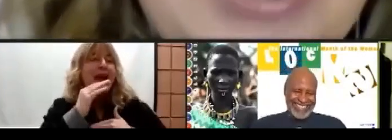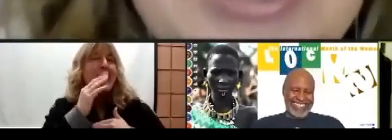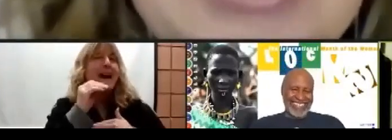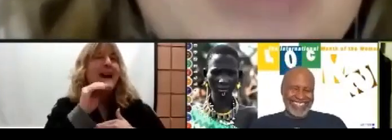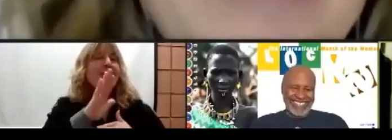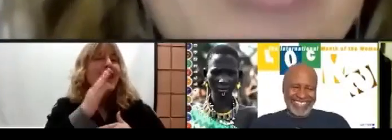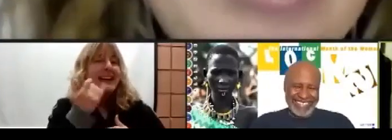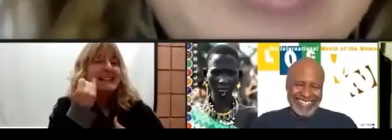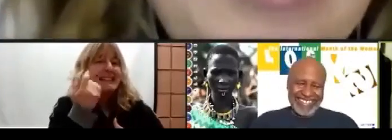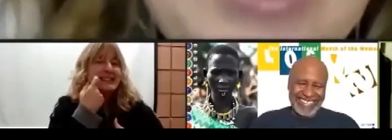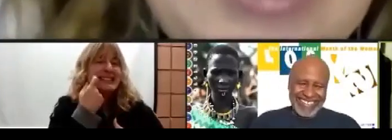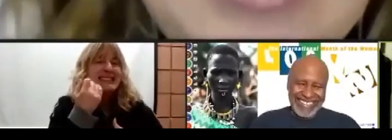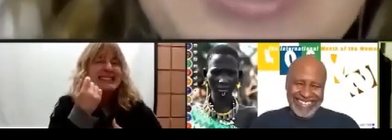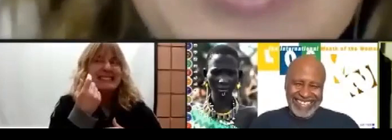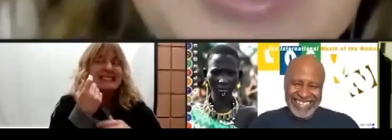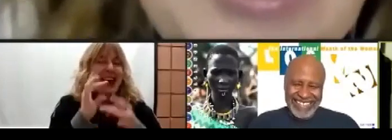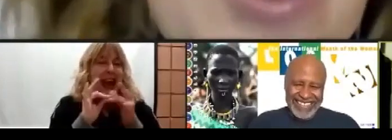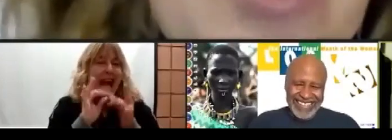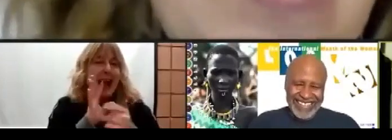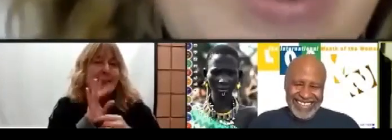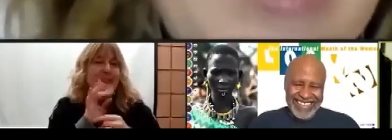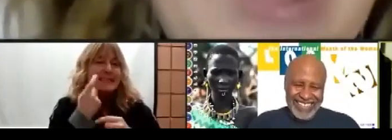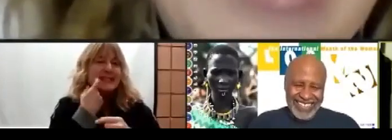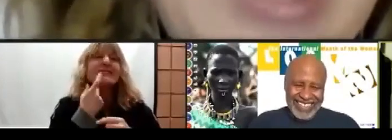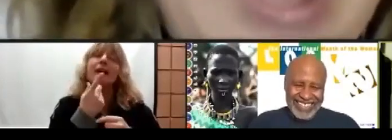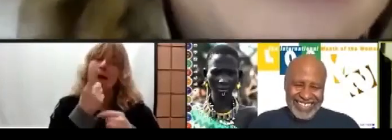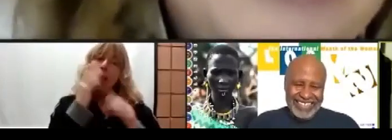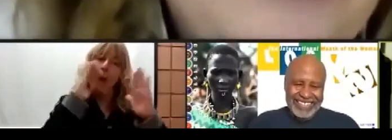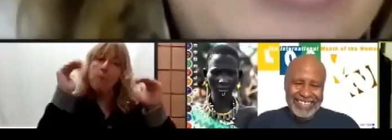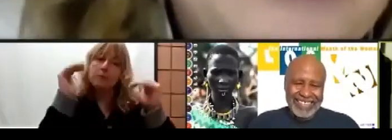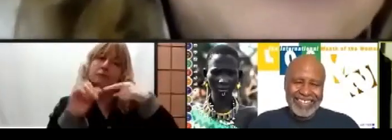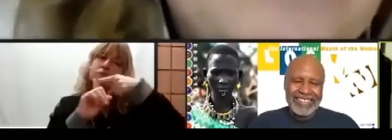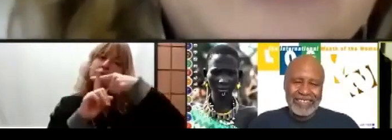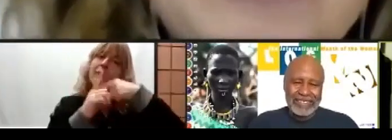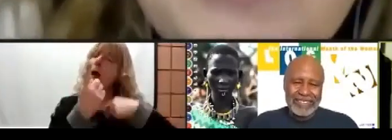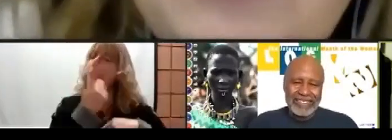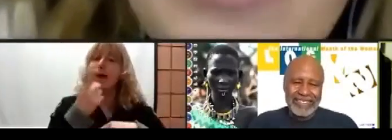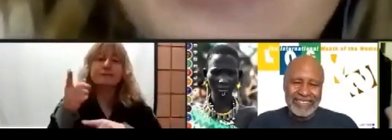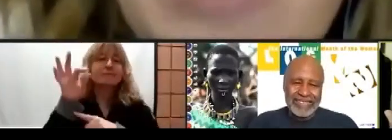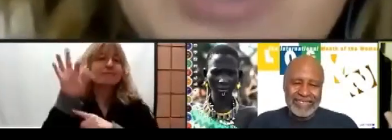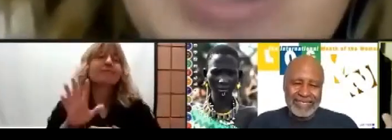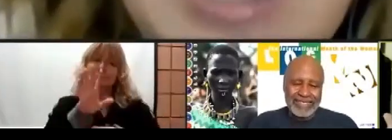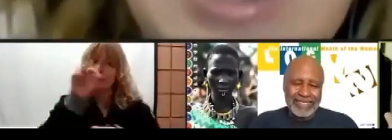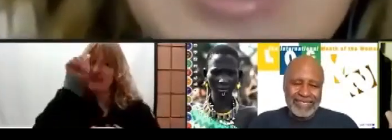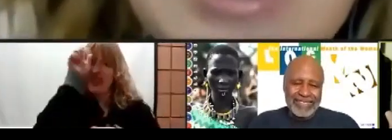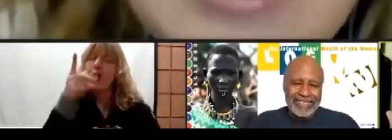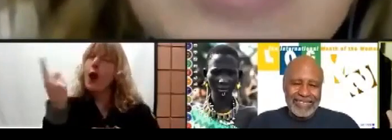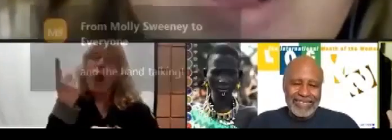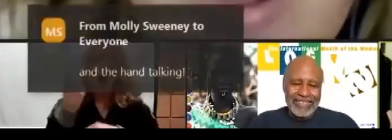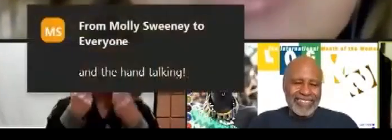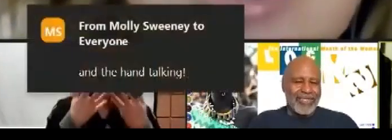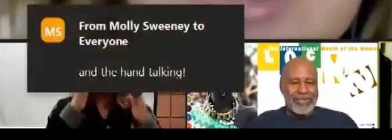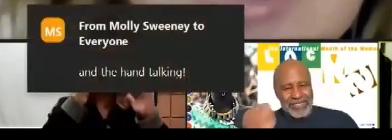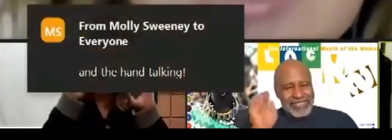haciendo tu papá este favor de venir aquí desde washington dc y puedo